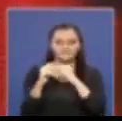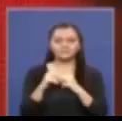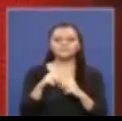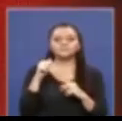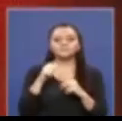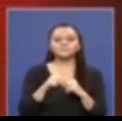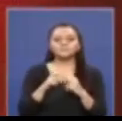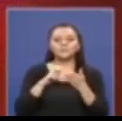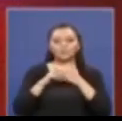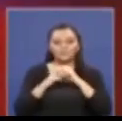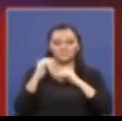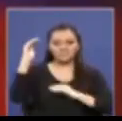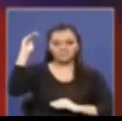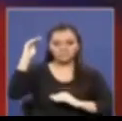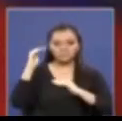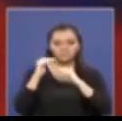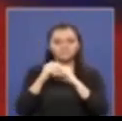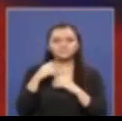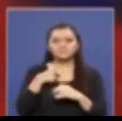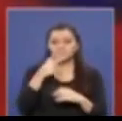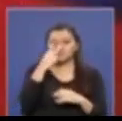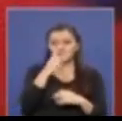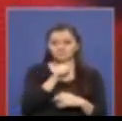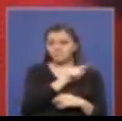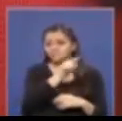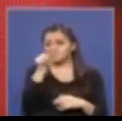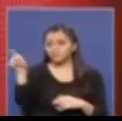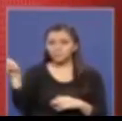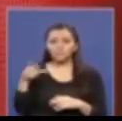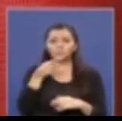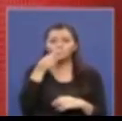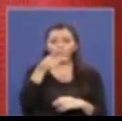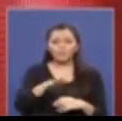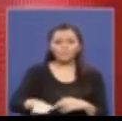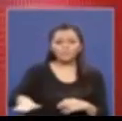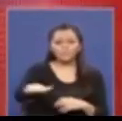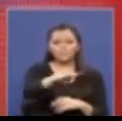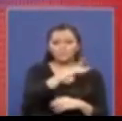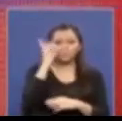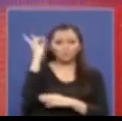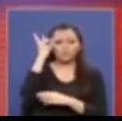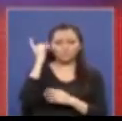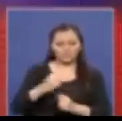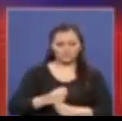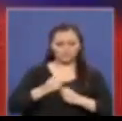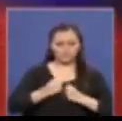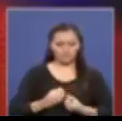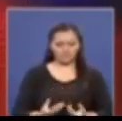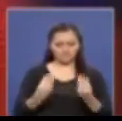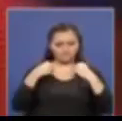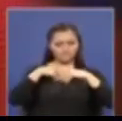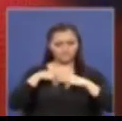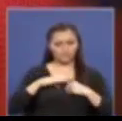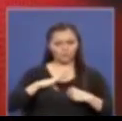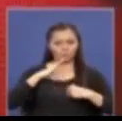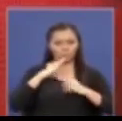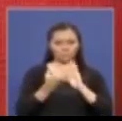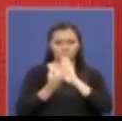reduce desigualdad, donde ustedes ven a ese pueblo boliviano realmente empoderado, orgulloso de lo que